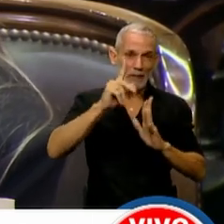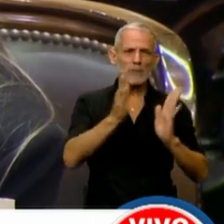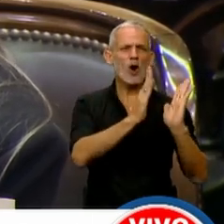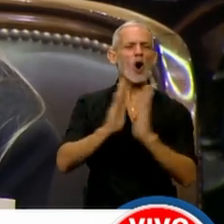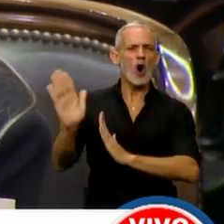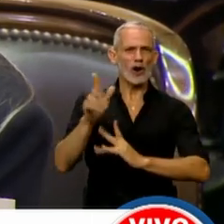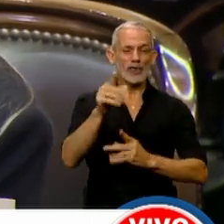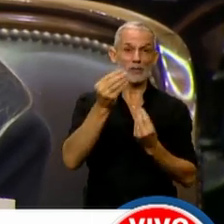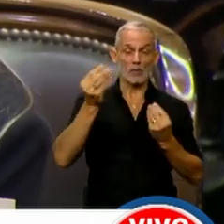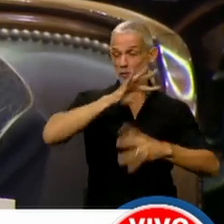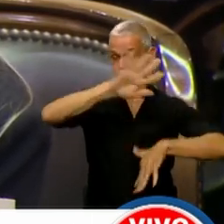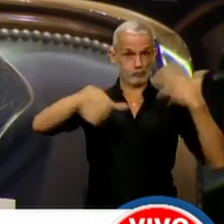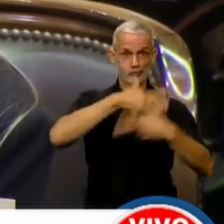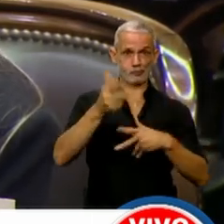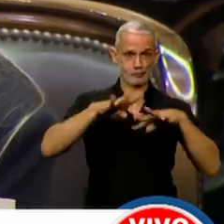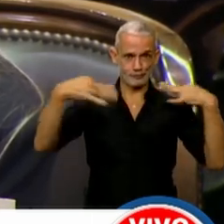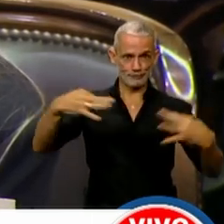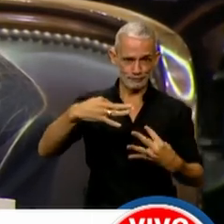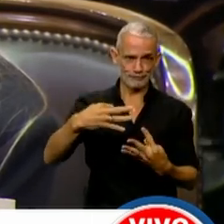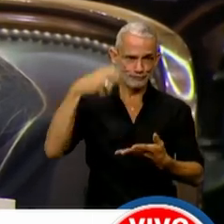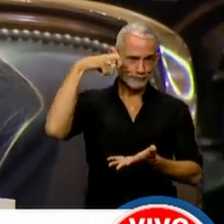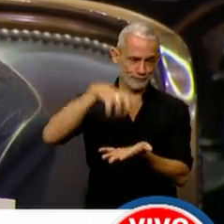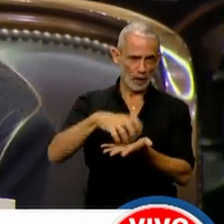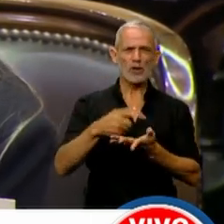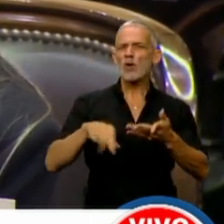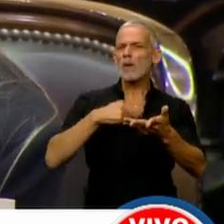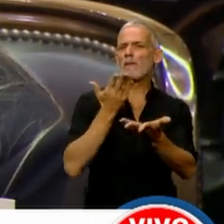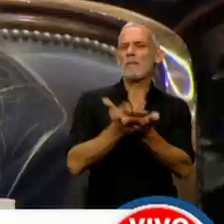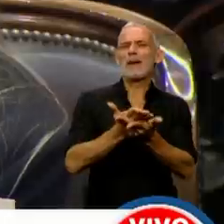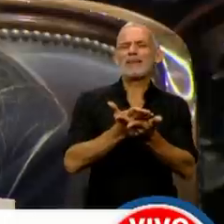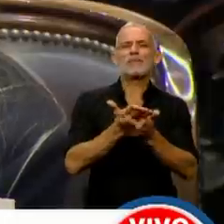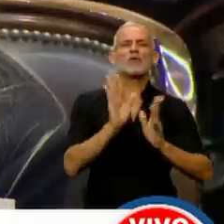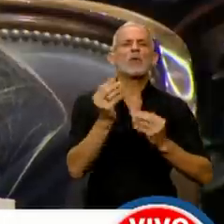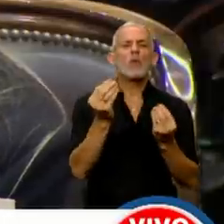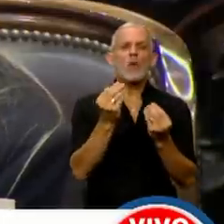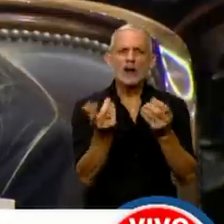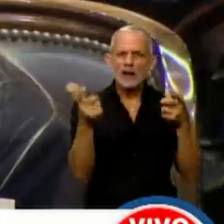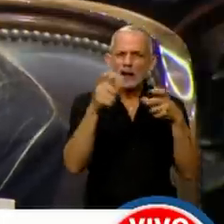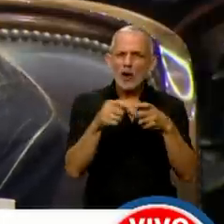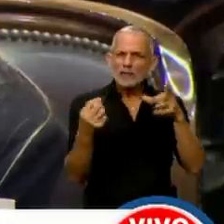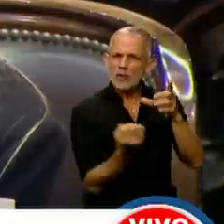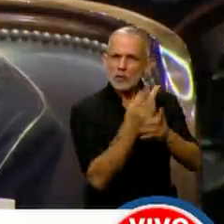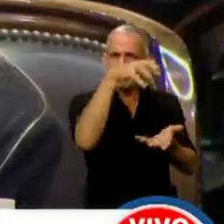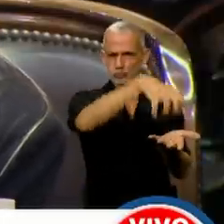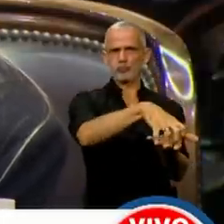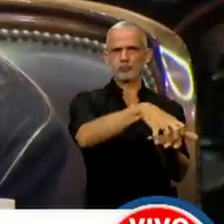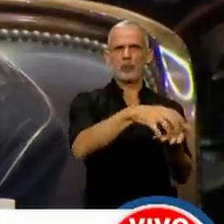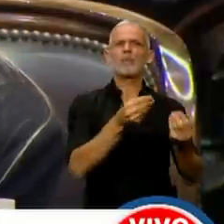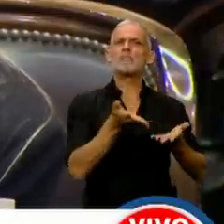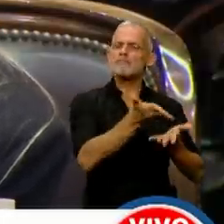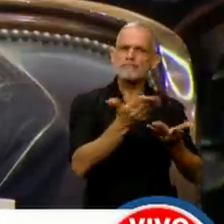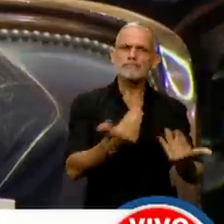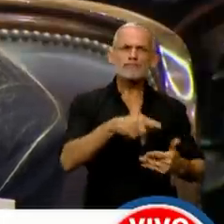ordenarnos porque está muy desordenado el recinto nosotros pedimos el emplazamiento de la comisión de presupuestos para